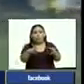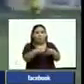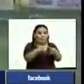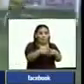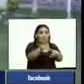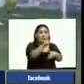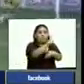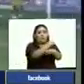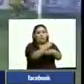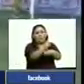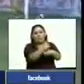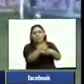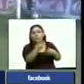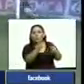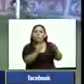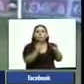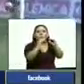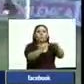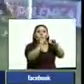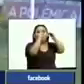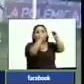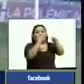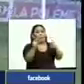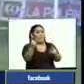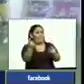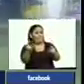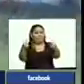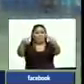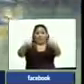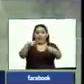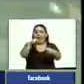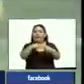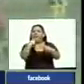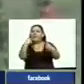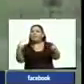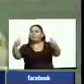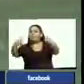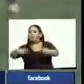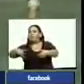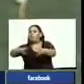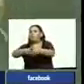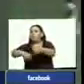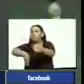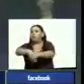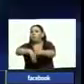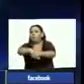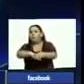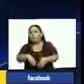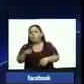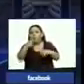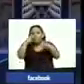Ahora se clasifican a las semifinales ahí enfrentarán a Club Deportivo FAS